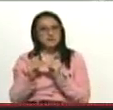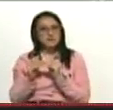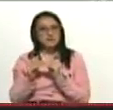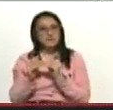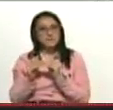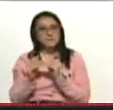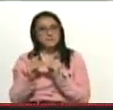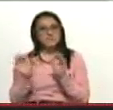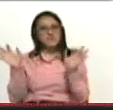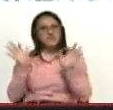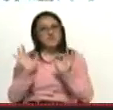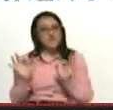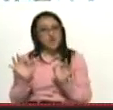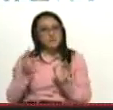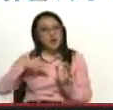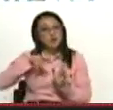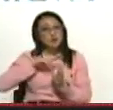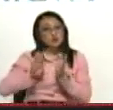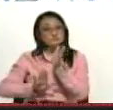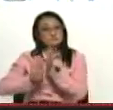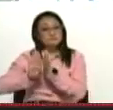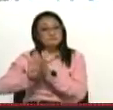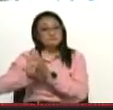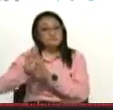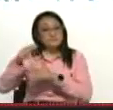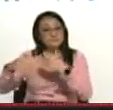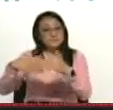la forma que hemos evolucionado